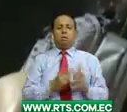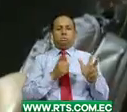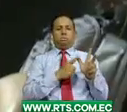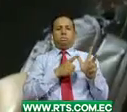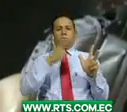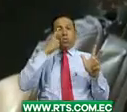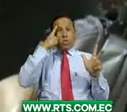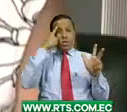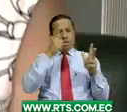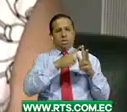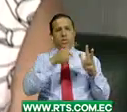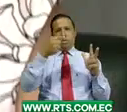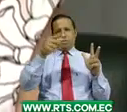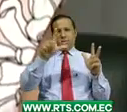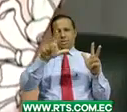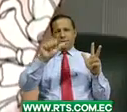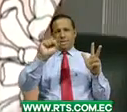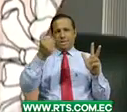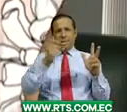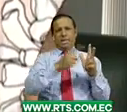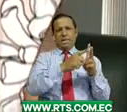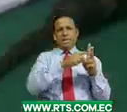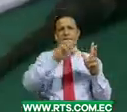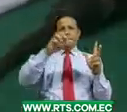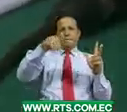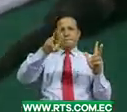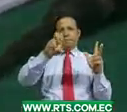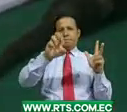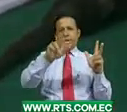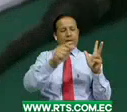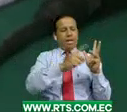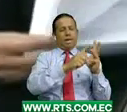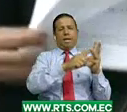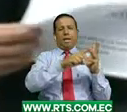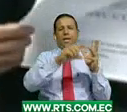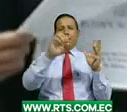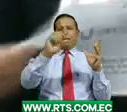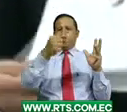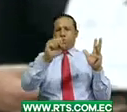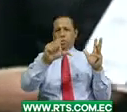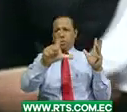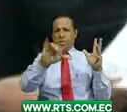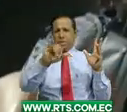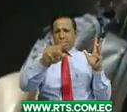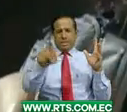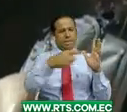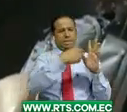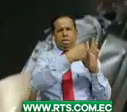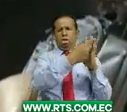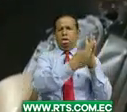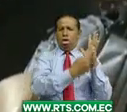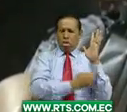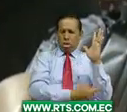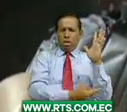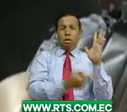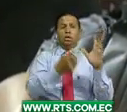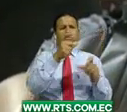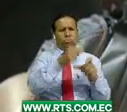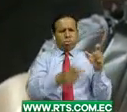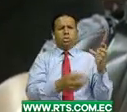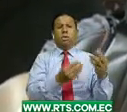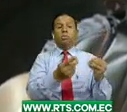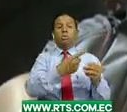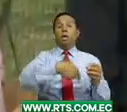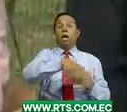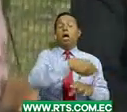Glass, Alexis Mera, María de los Ángeles Duarte y Walter Solís, entre otros funcionarios, además de personas naturales, por el